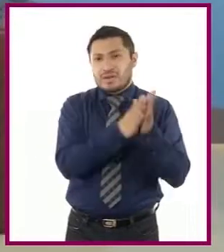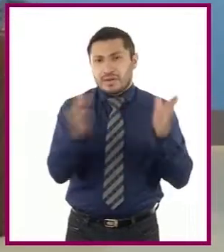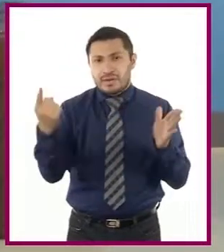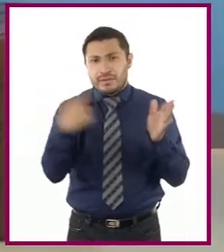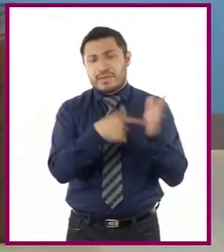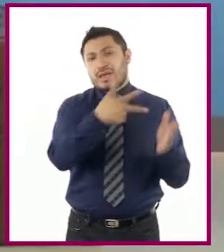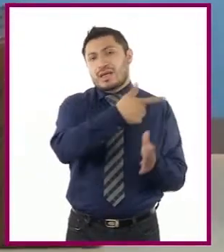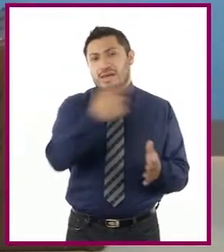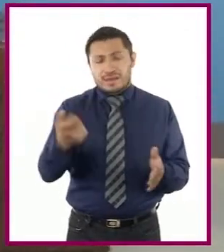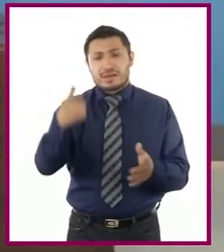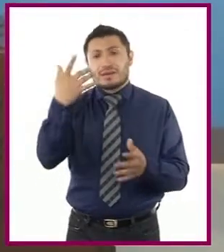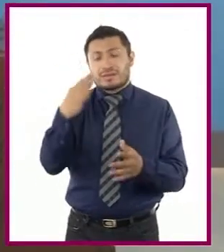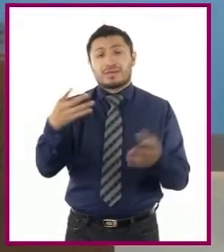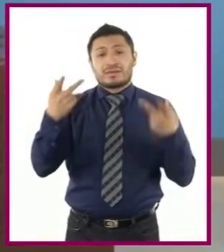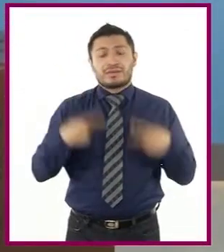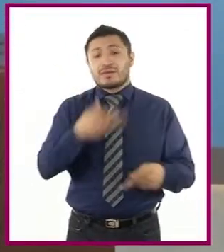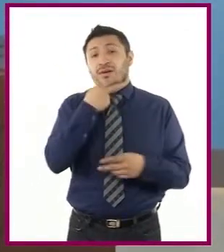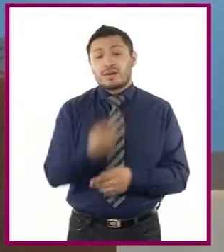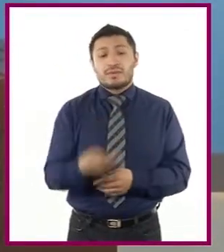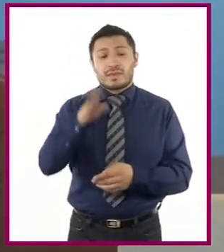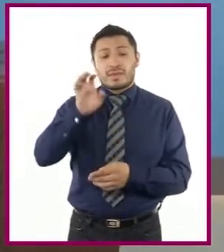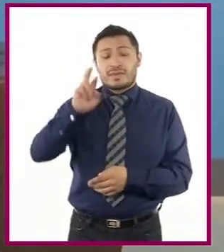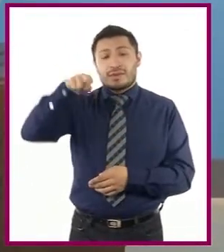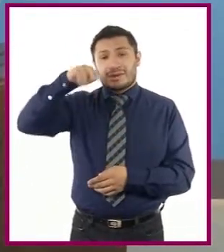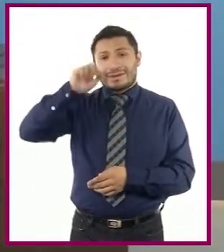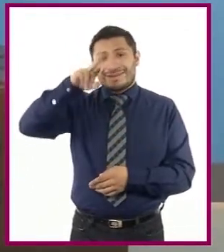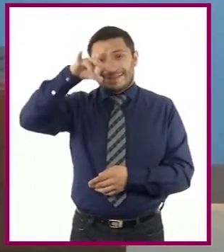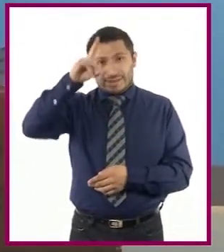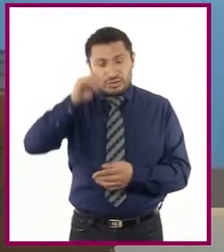1540-1750 del historiador Bernardo García Martínez.